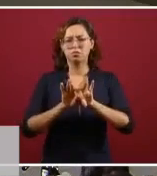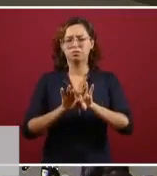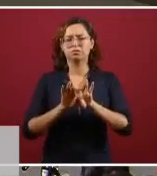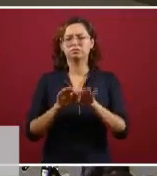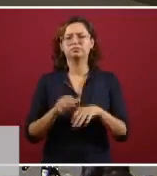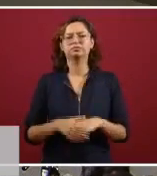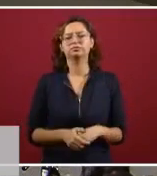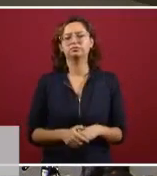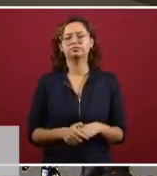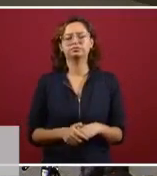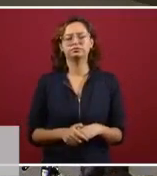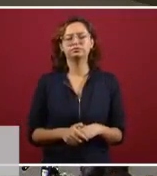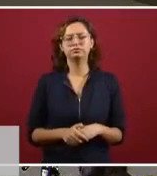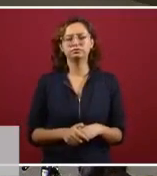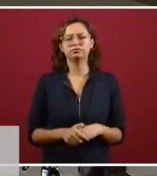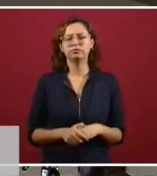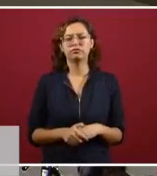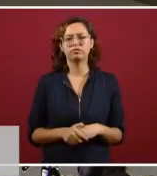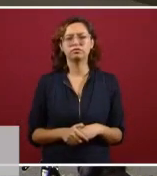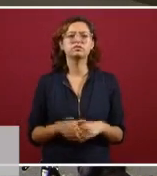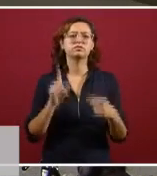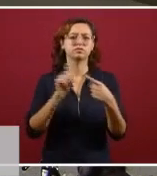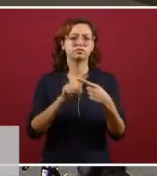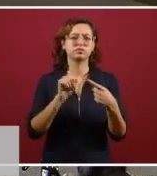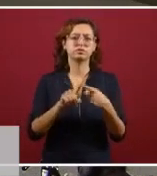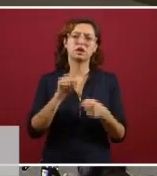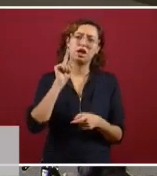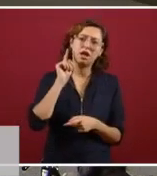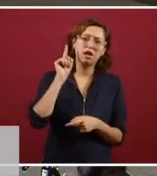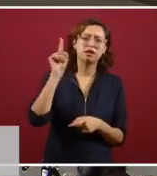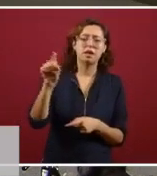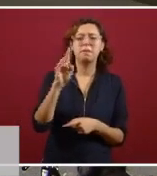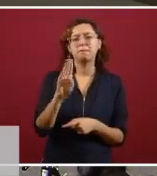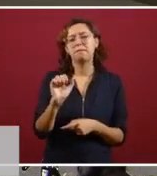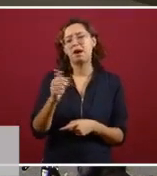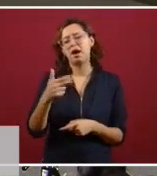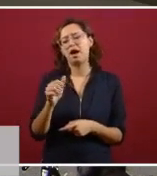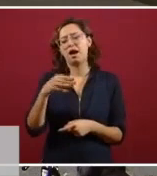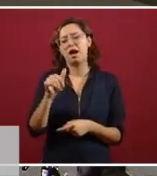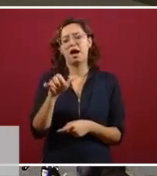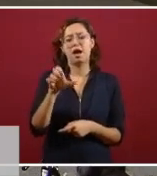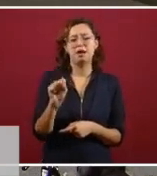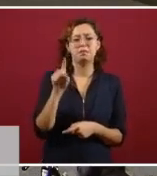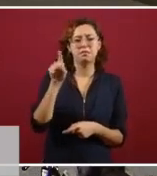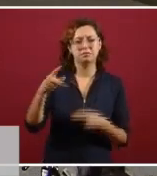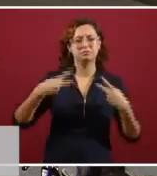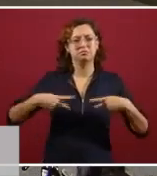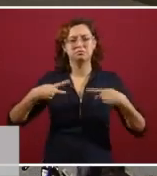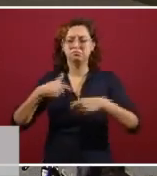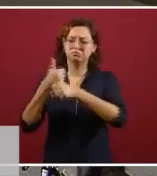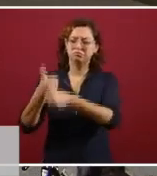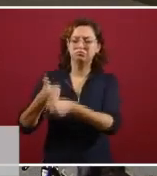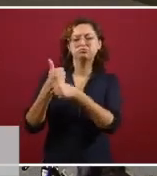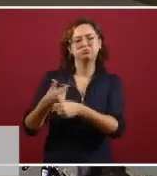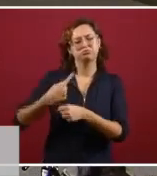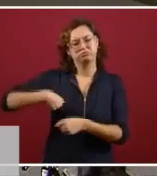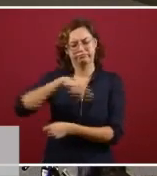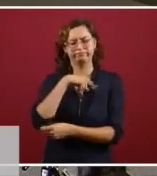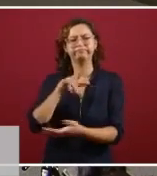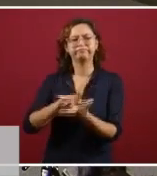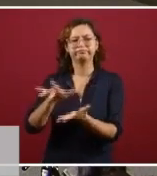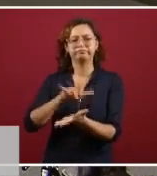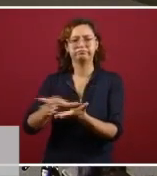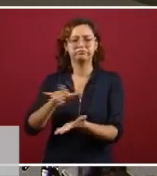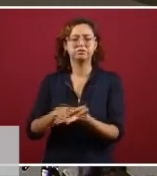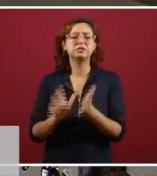El día de ayer el SAT detectó la inscripción al presidente Andrés Manuel López Obrador y a su esposa como socios de 26 empresas. Las empresas